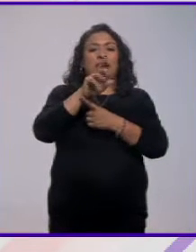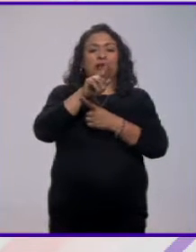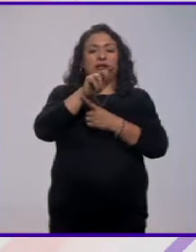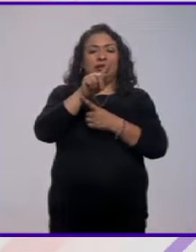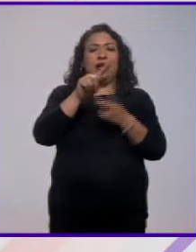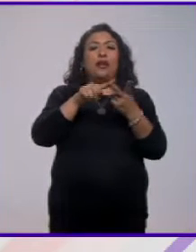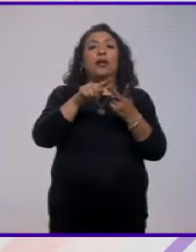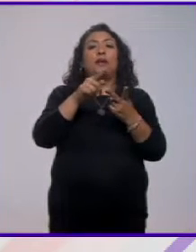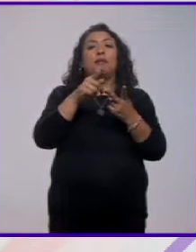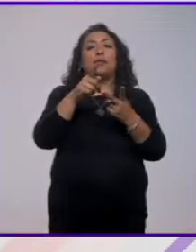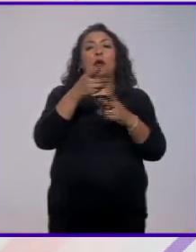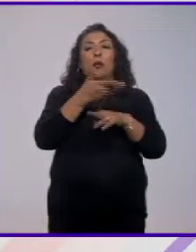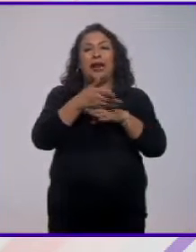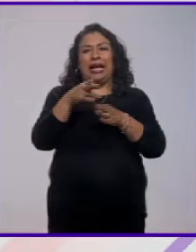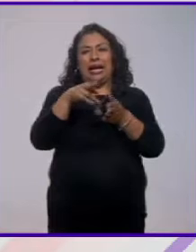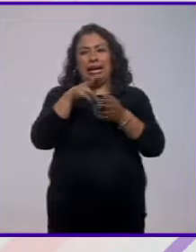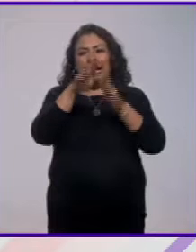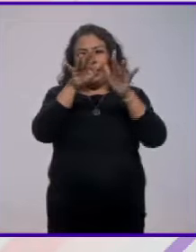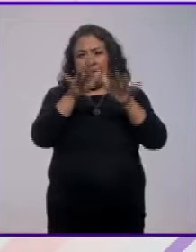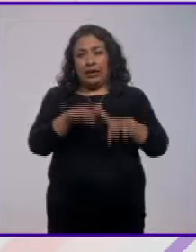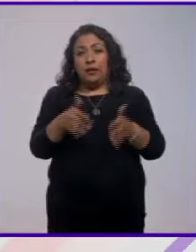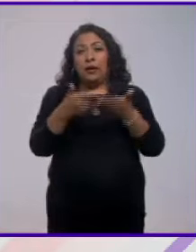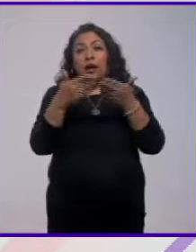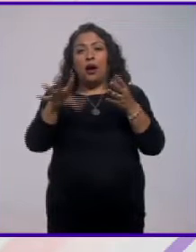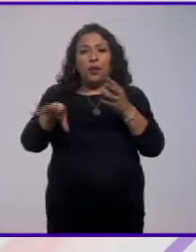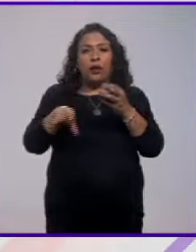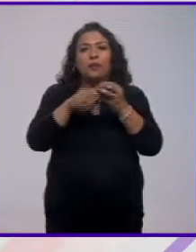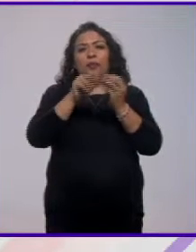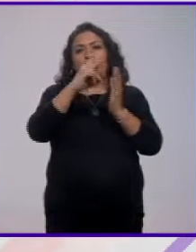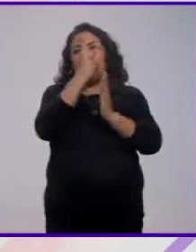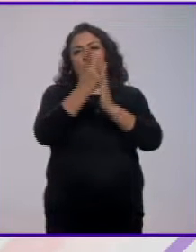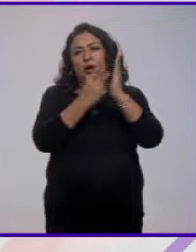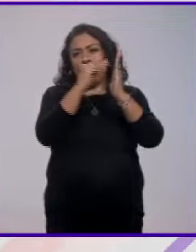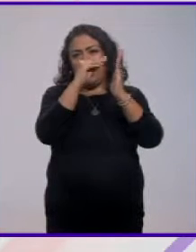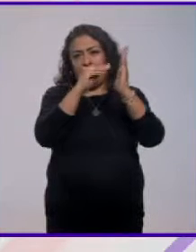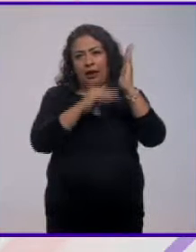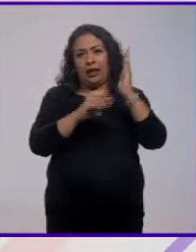con la puesta Blancanieves y ahora vuelve a formar parte del programa Cervantino.